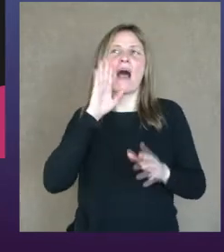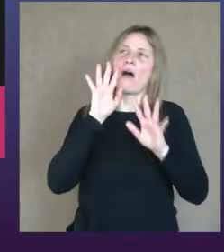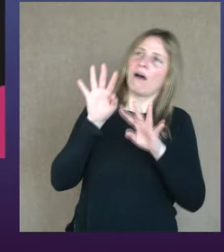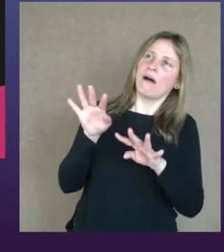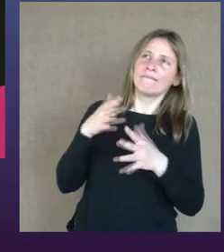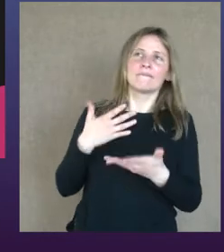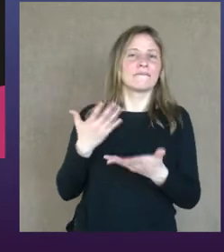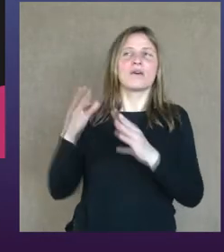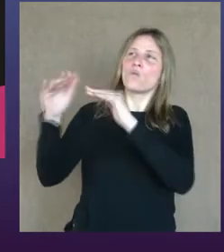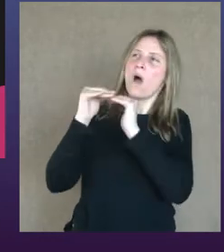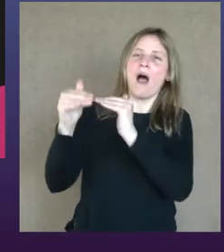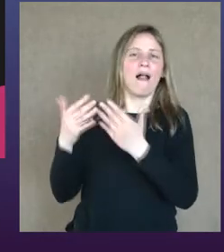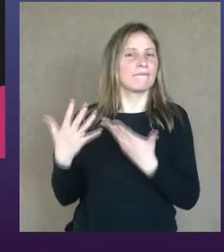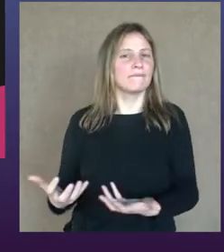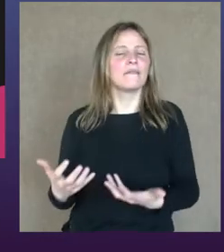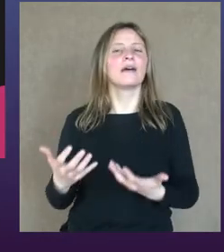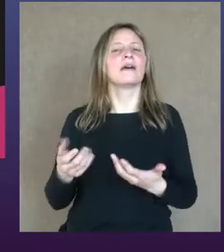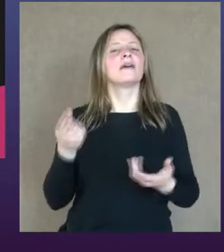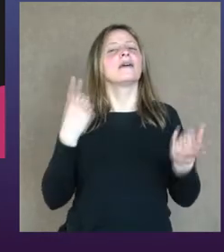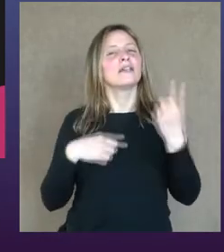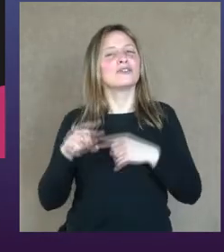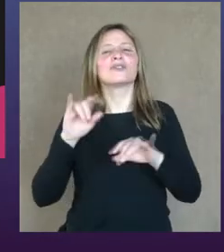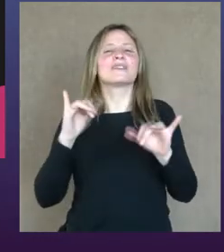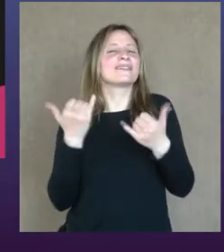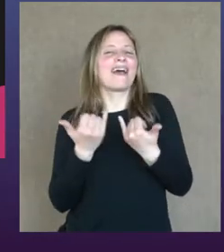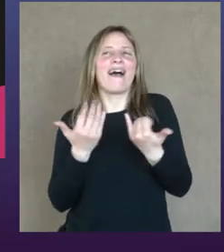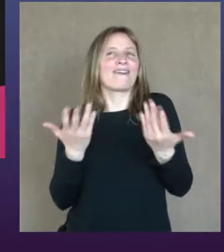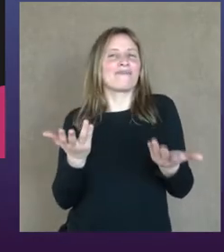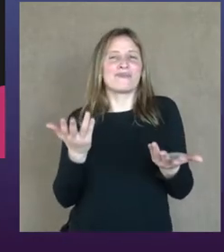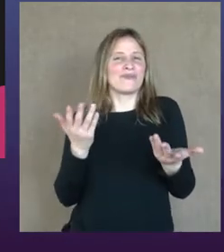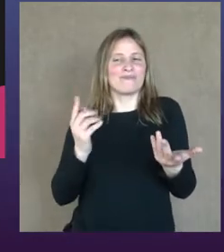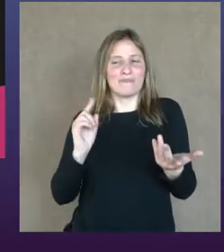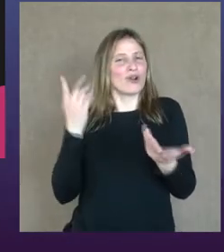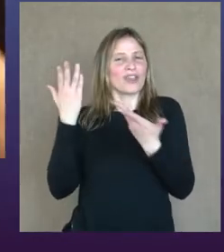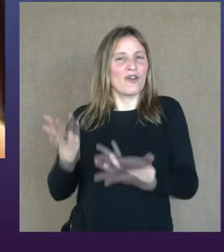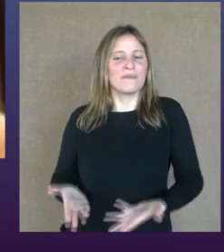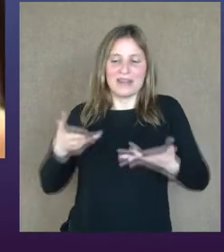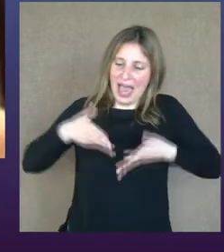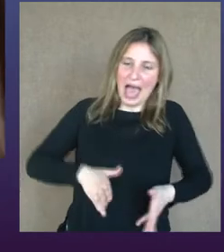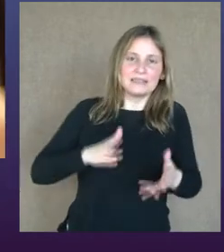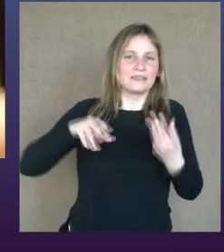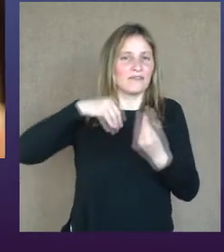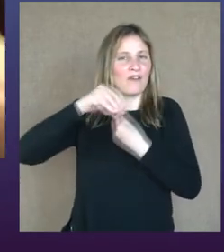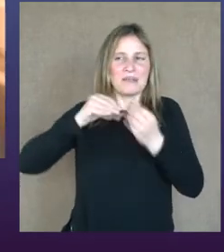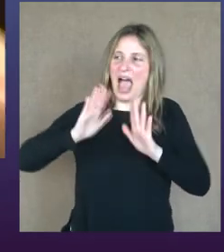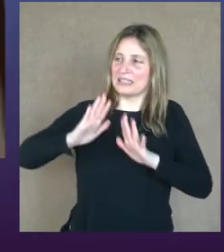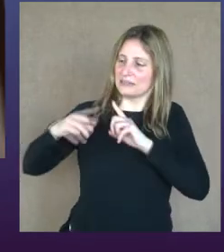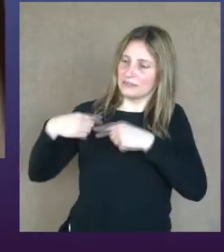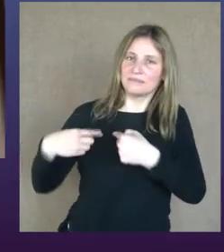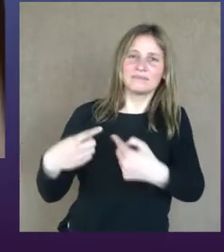Claro. Y miraba y quería ser ella. Claro. Entonces ya tenía ese protagonismo y ese, al nacer en una familia